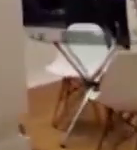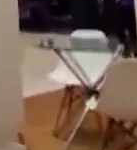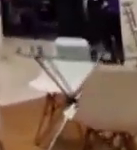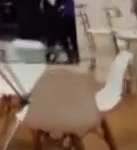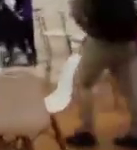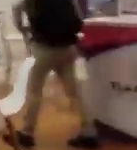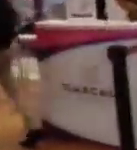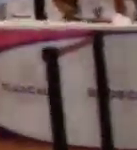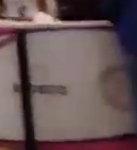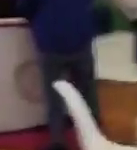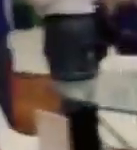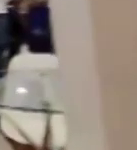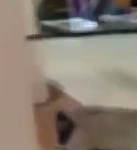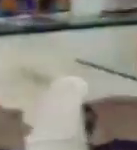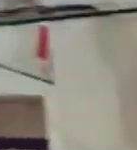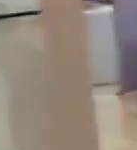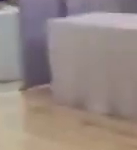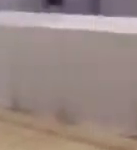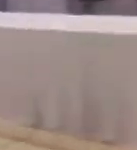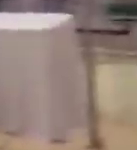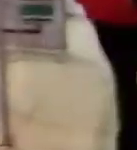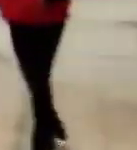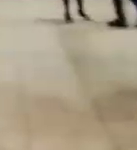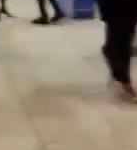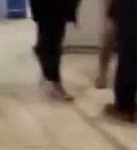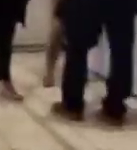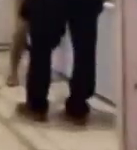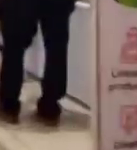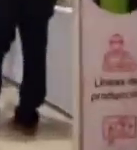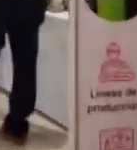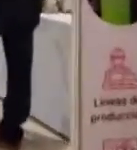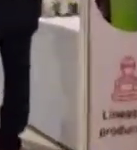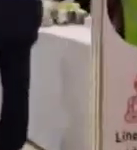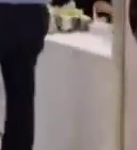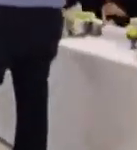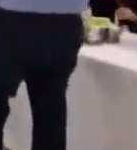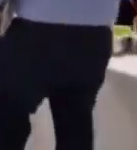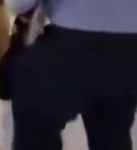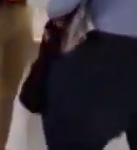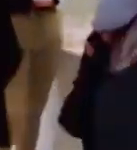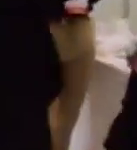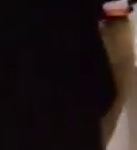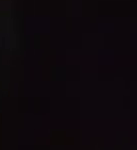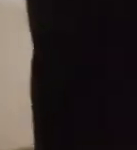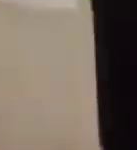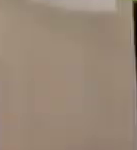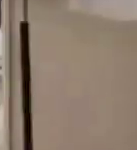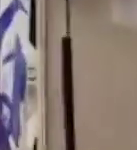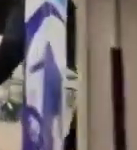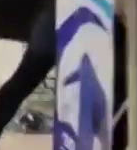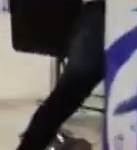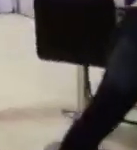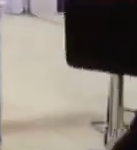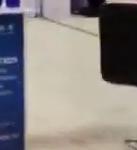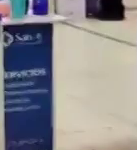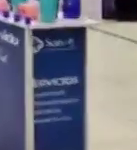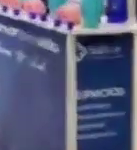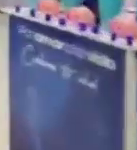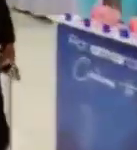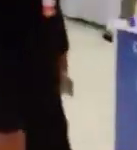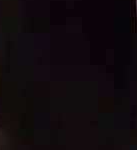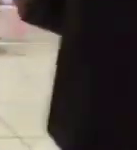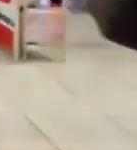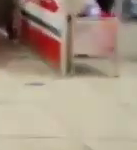25 módulos para encuentros de negocios, 36 stands de exhibición y un pabellón de emprendedoras.